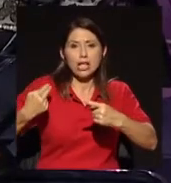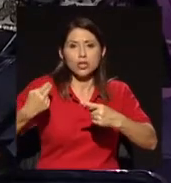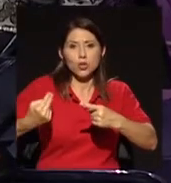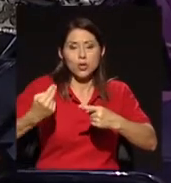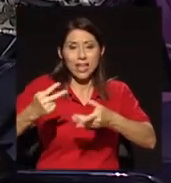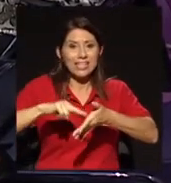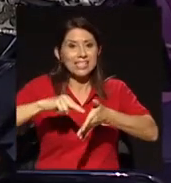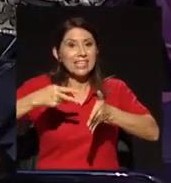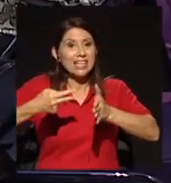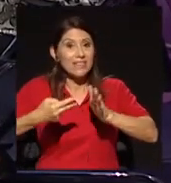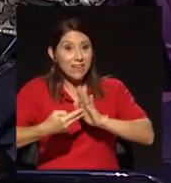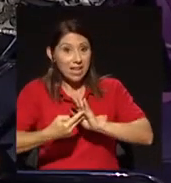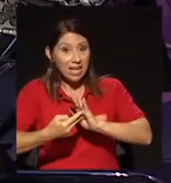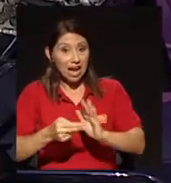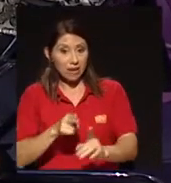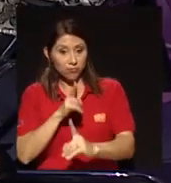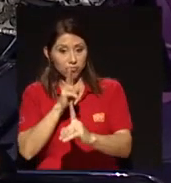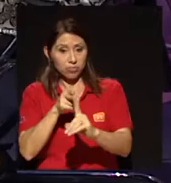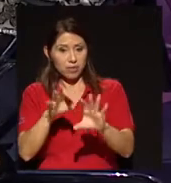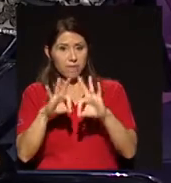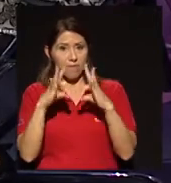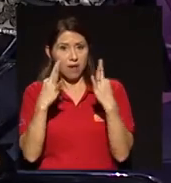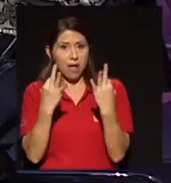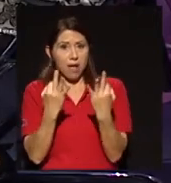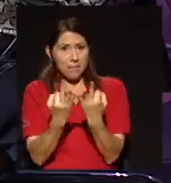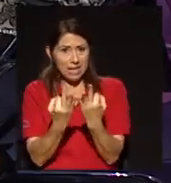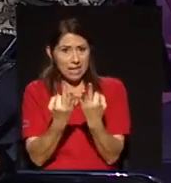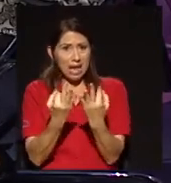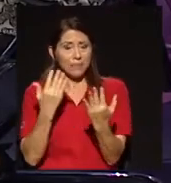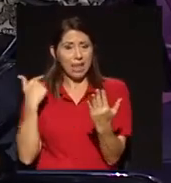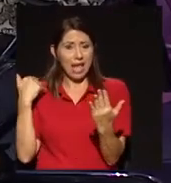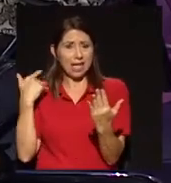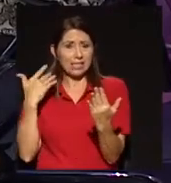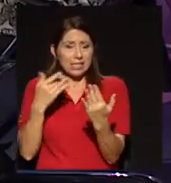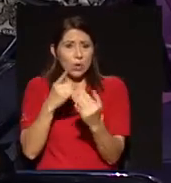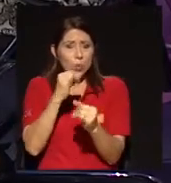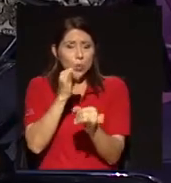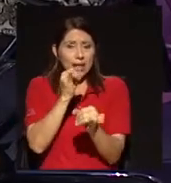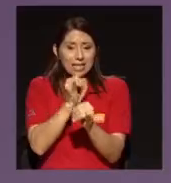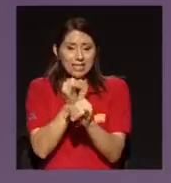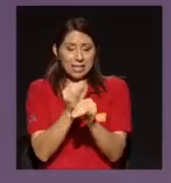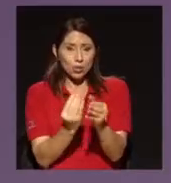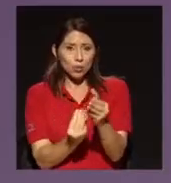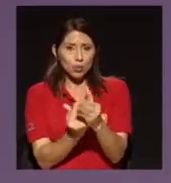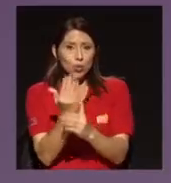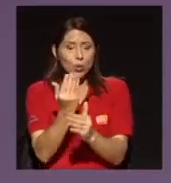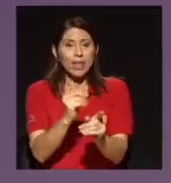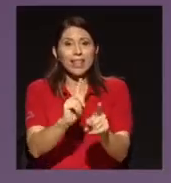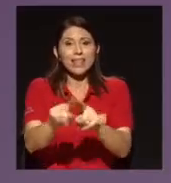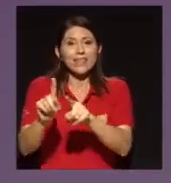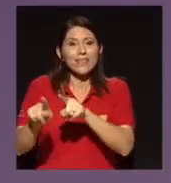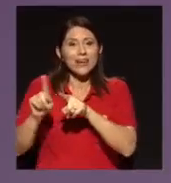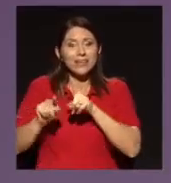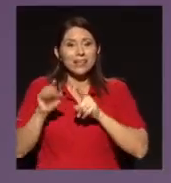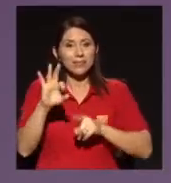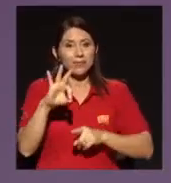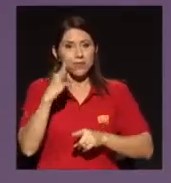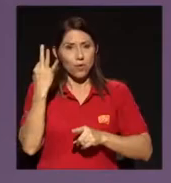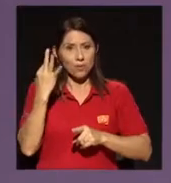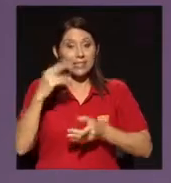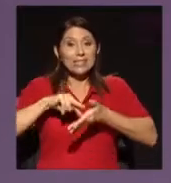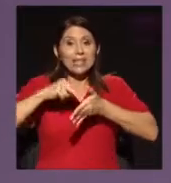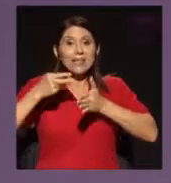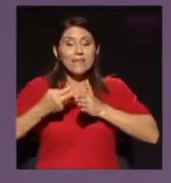tal ha sido una institución que ha pasado por diversas formas, es decir, ha estado en